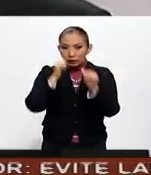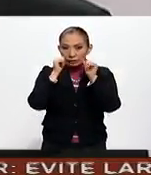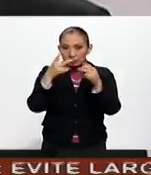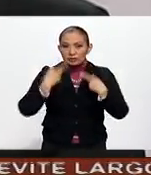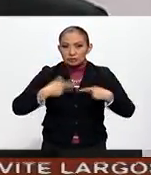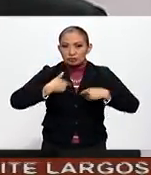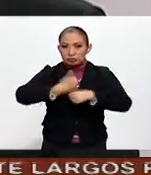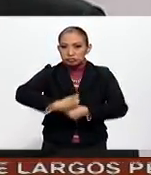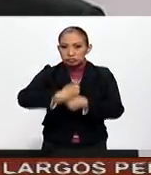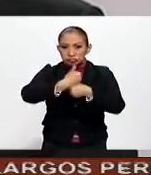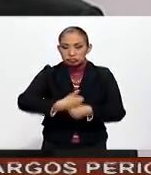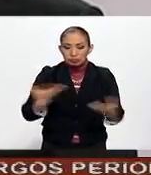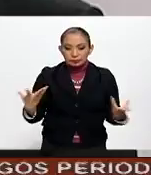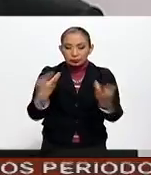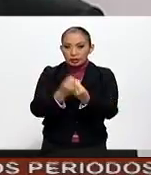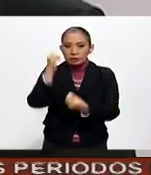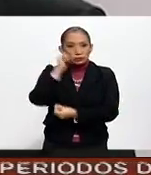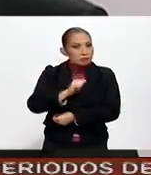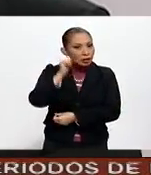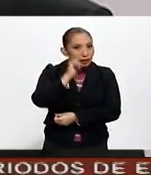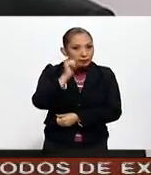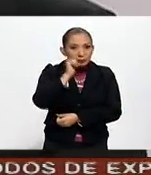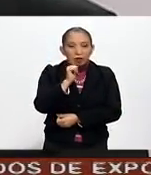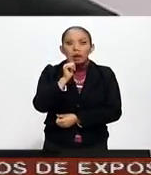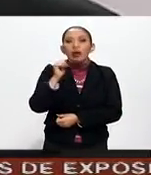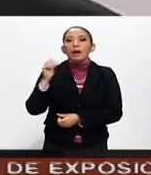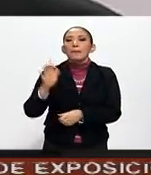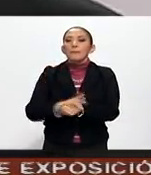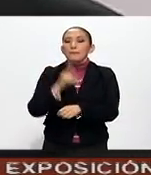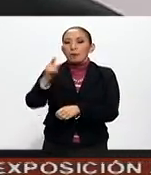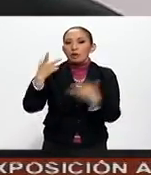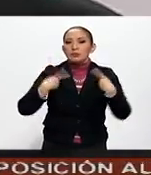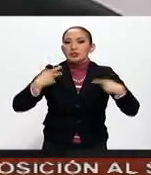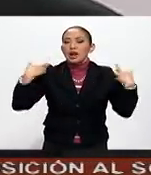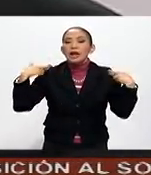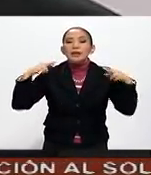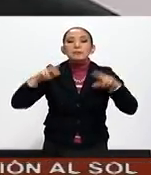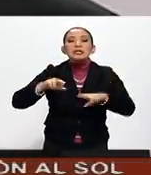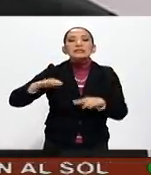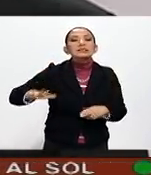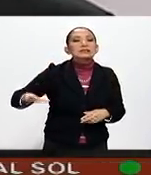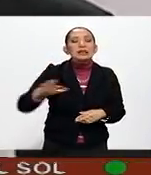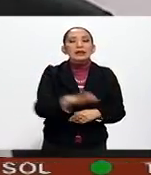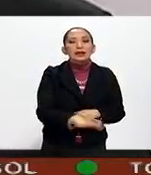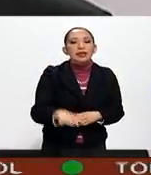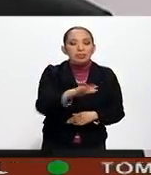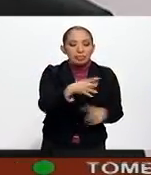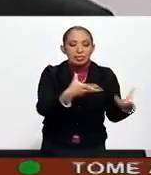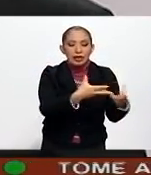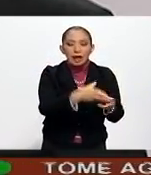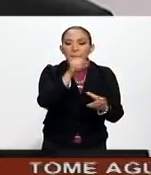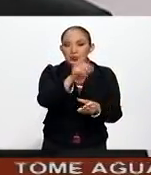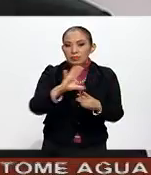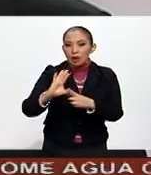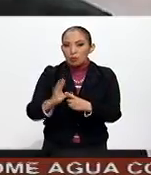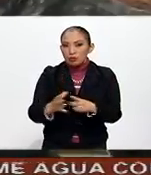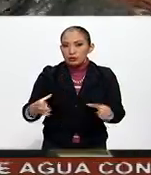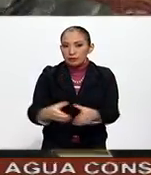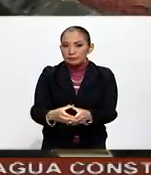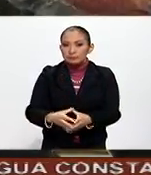víctimas será acompañado en todo momento por representantes de la propia comunidad.